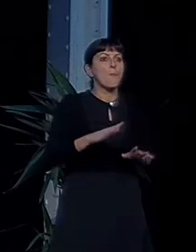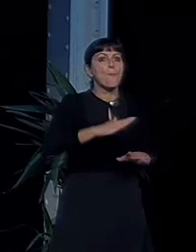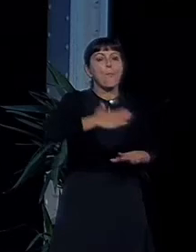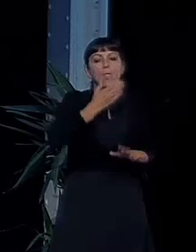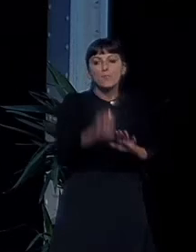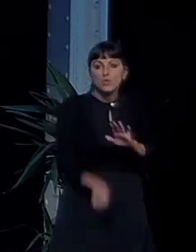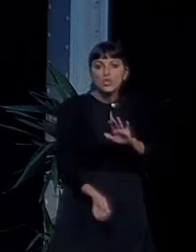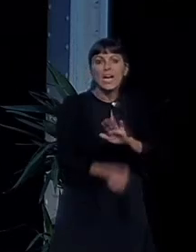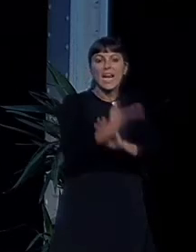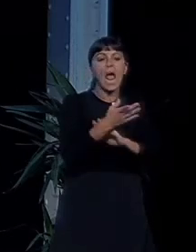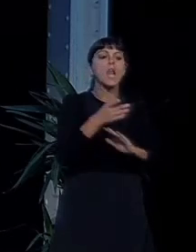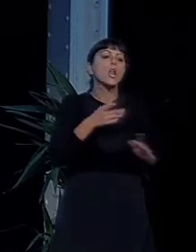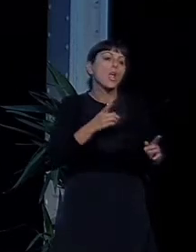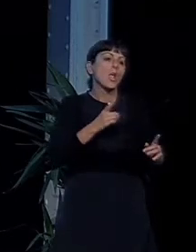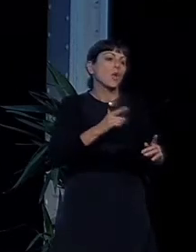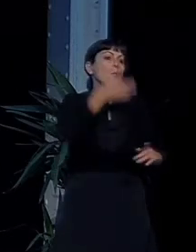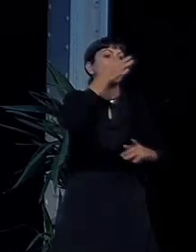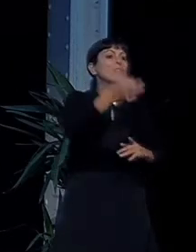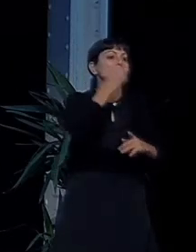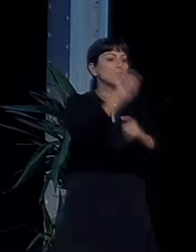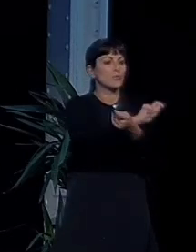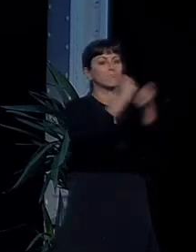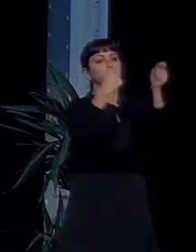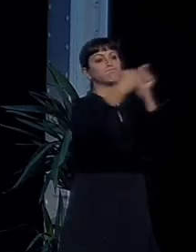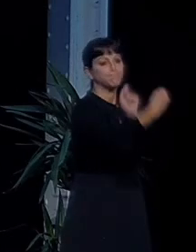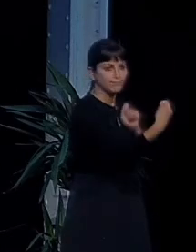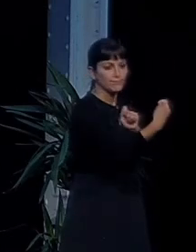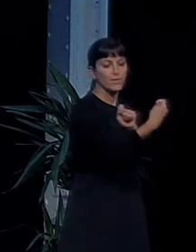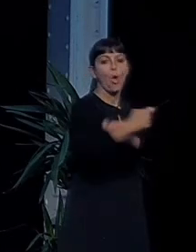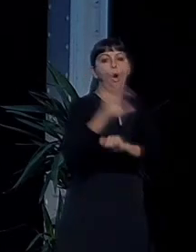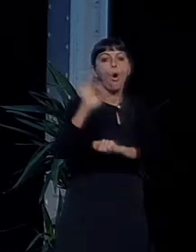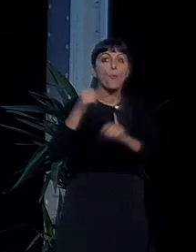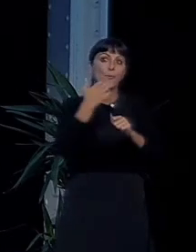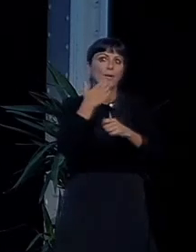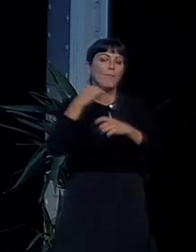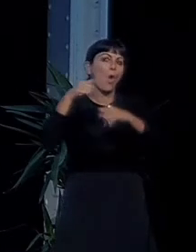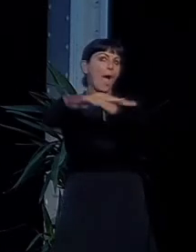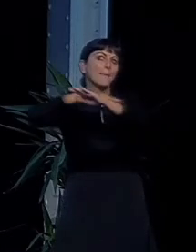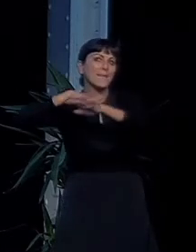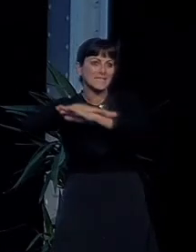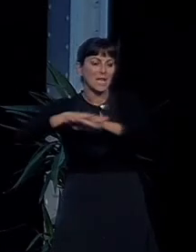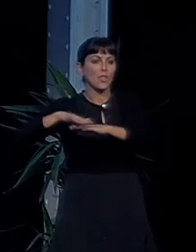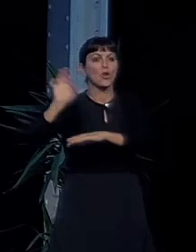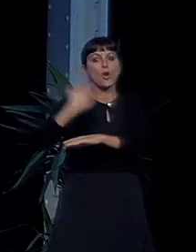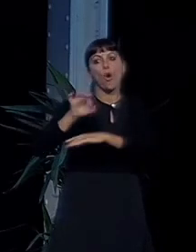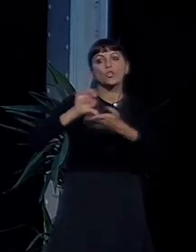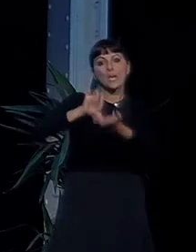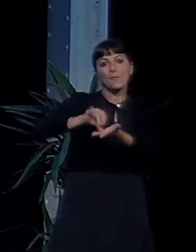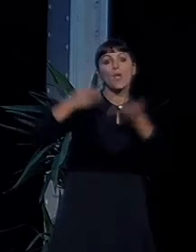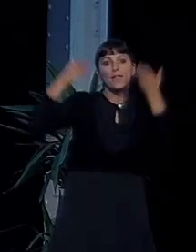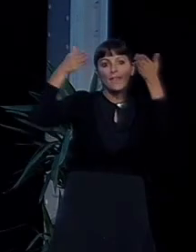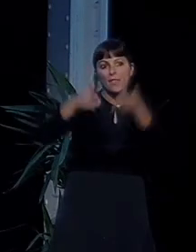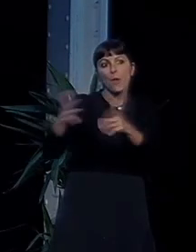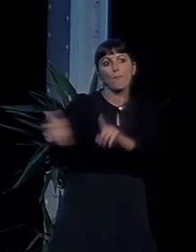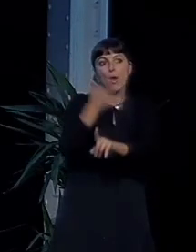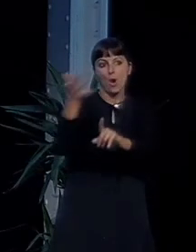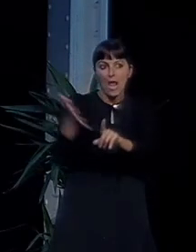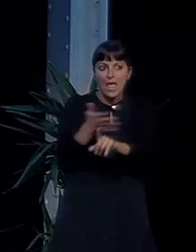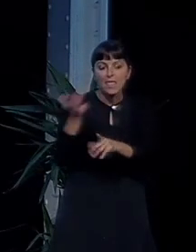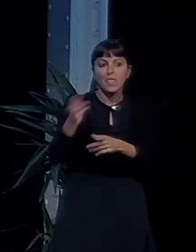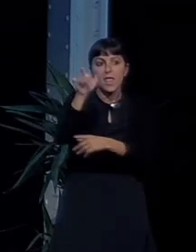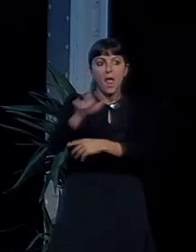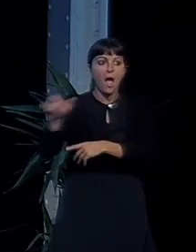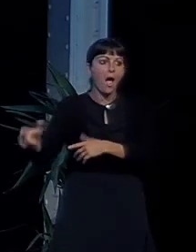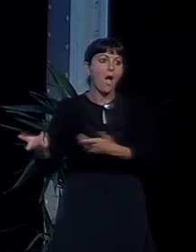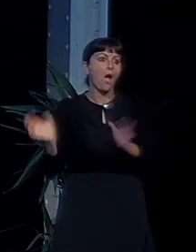generar contradiscurso y contraimaginario dentro de administraciones, de servicios de atención a la violencia, ¿no? Desde